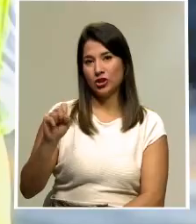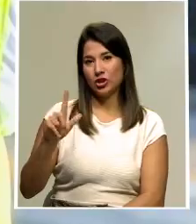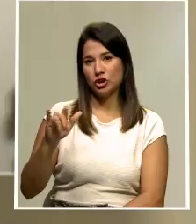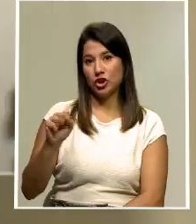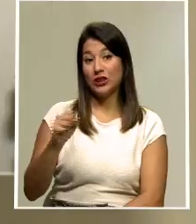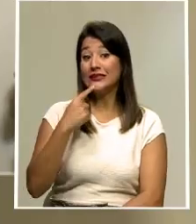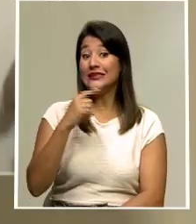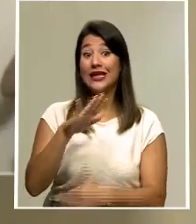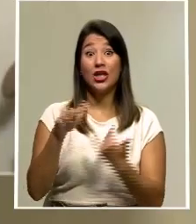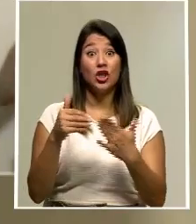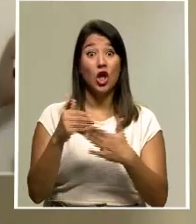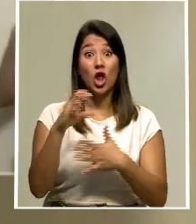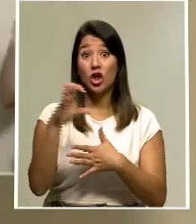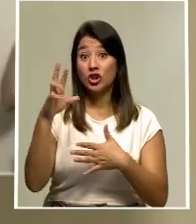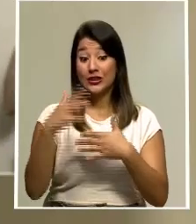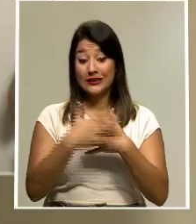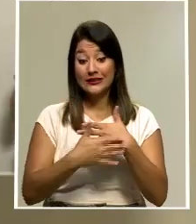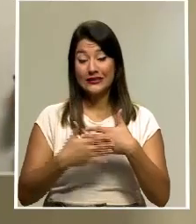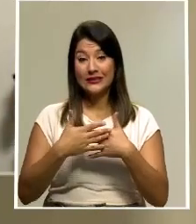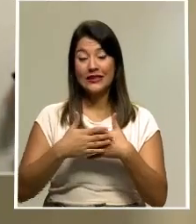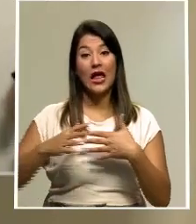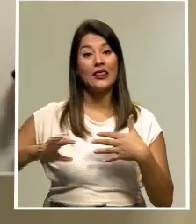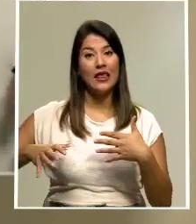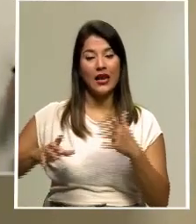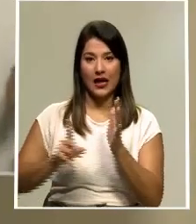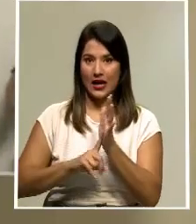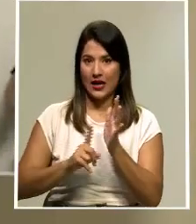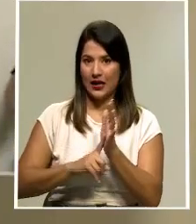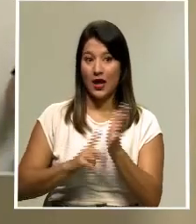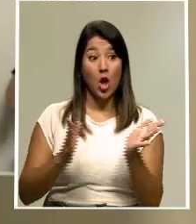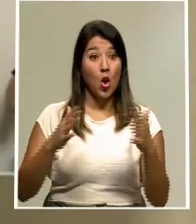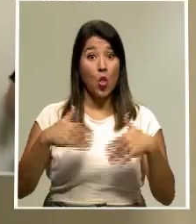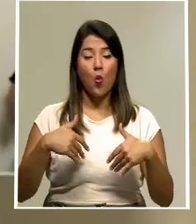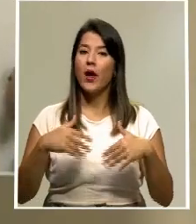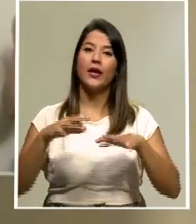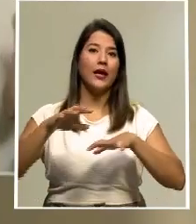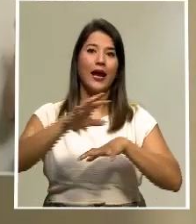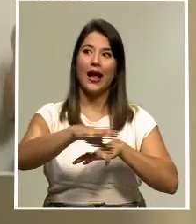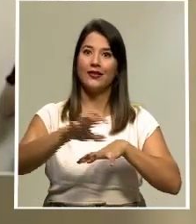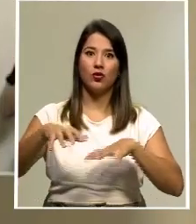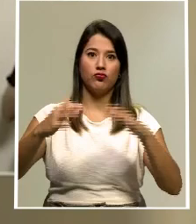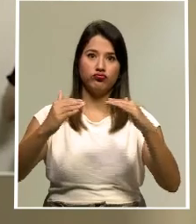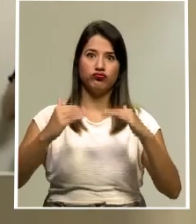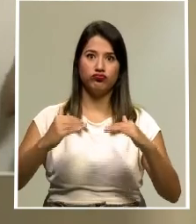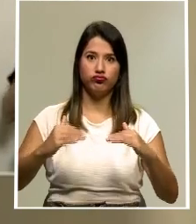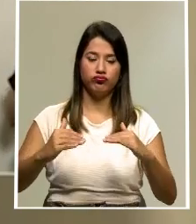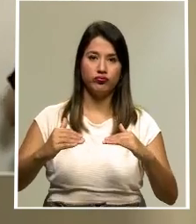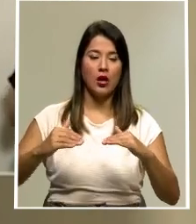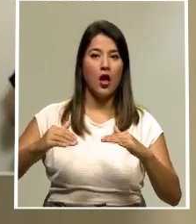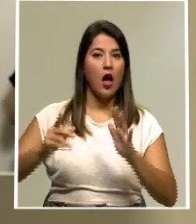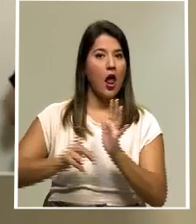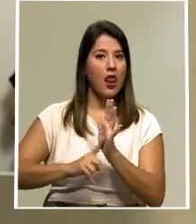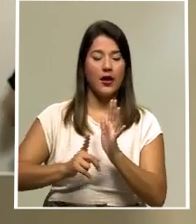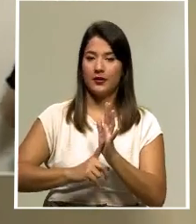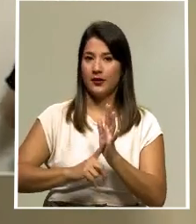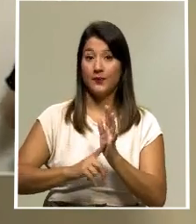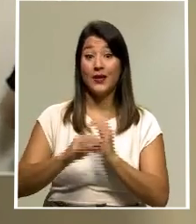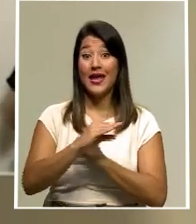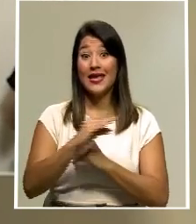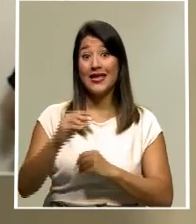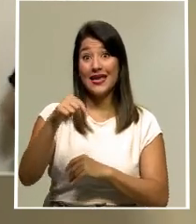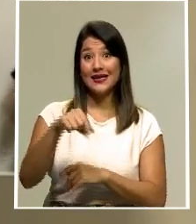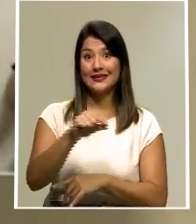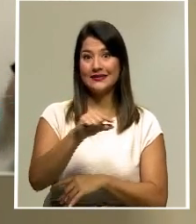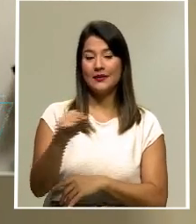Durante las 2 últimas semanas no hemos tenido cantones que bajen en su condición de alerta y esta semana